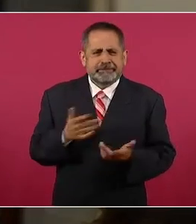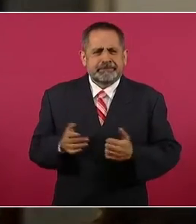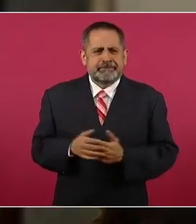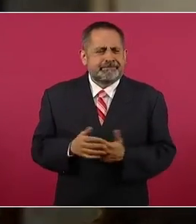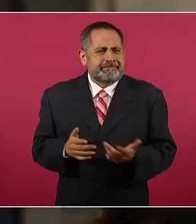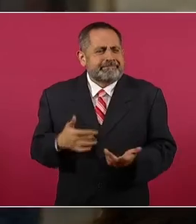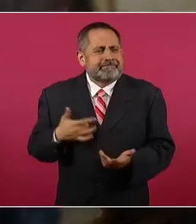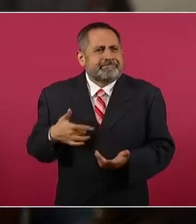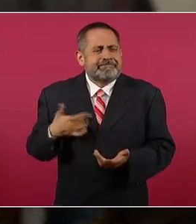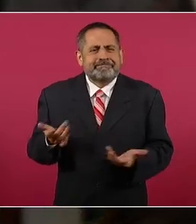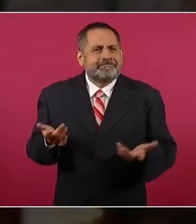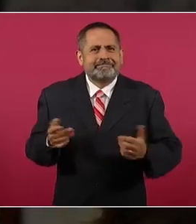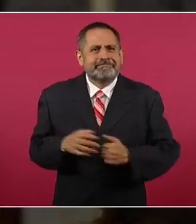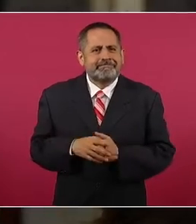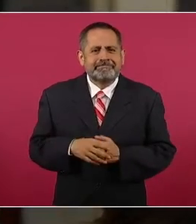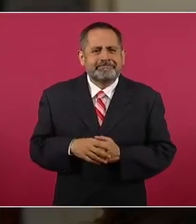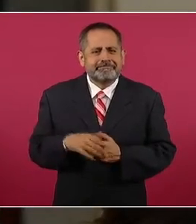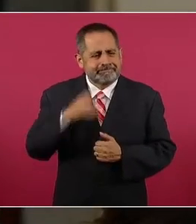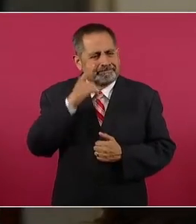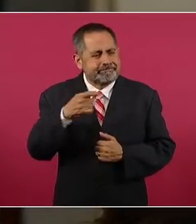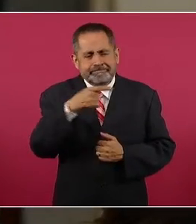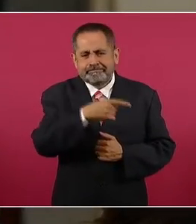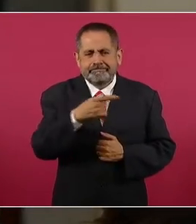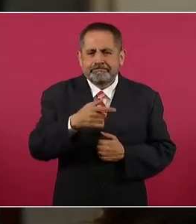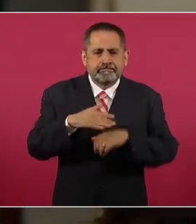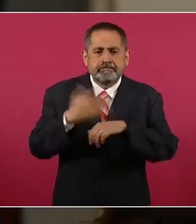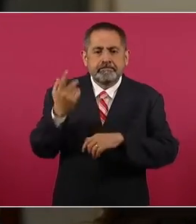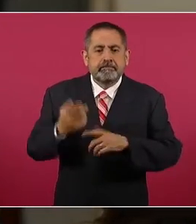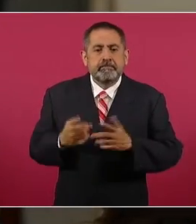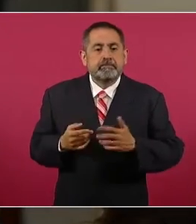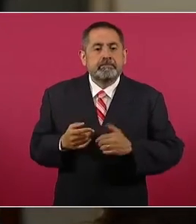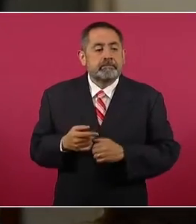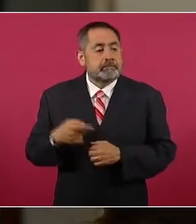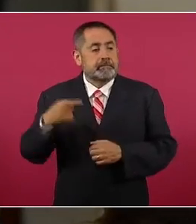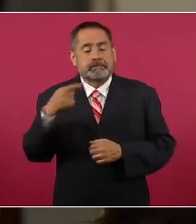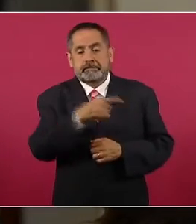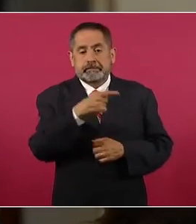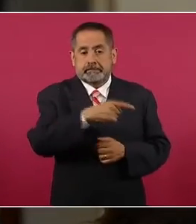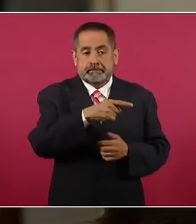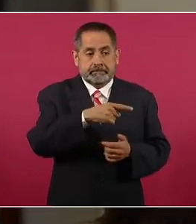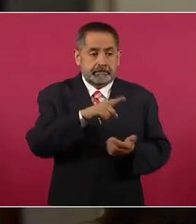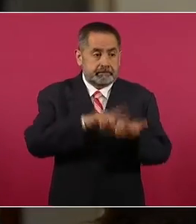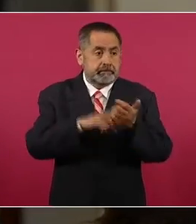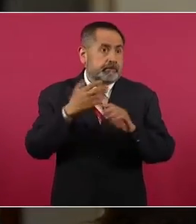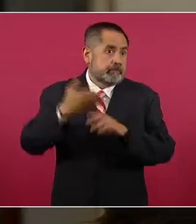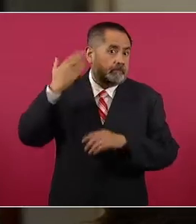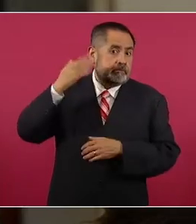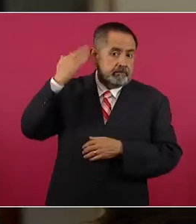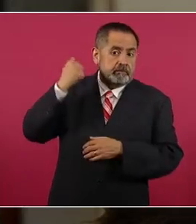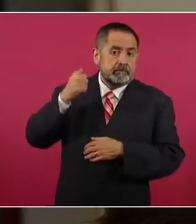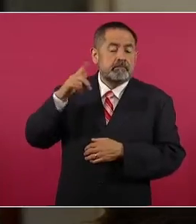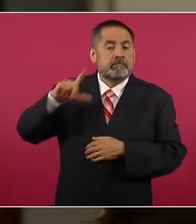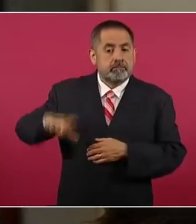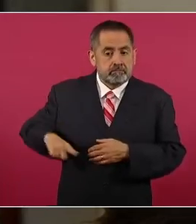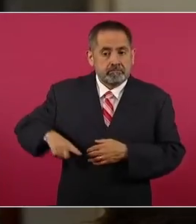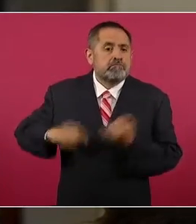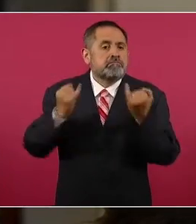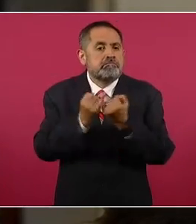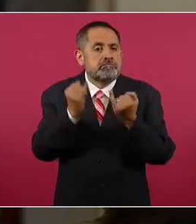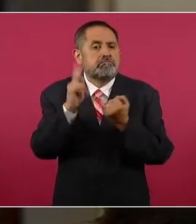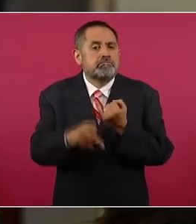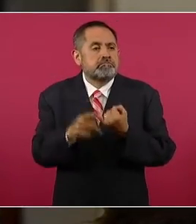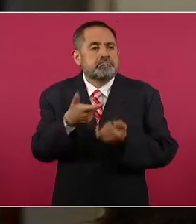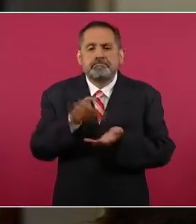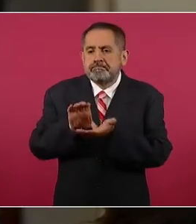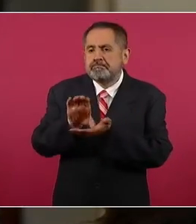no sé, es raro, porque él en su gobierno subsidió las